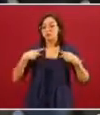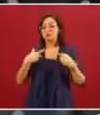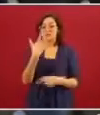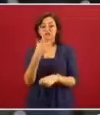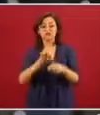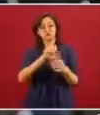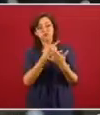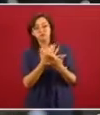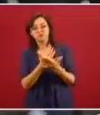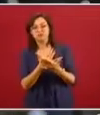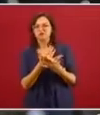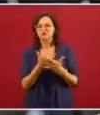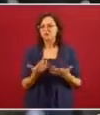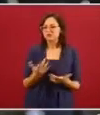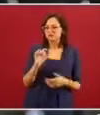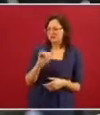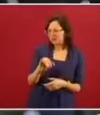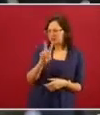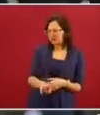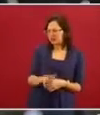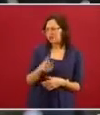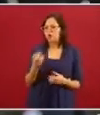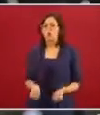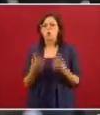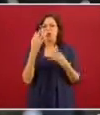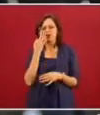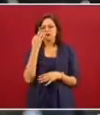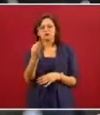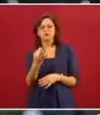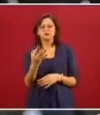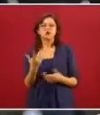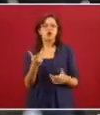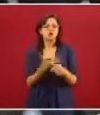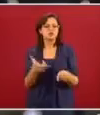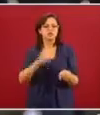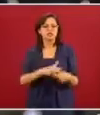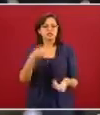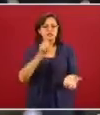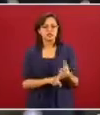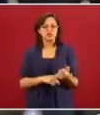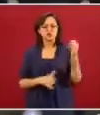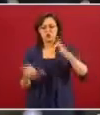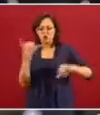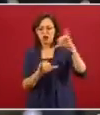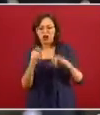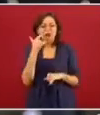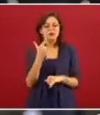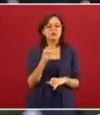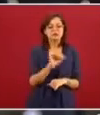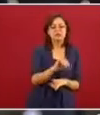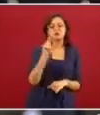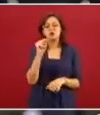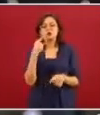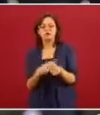puede corroborar usted esta información o desmentirla o decirnos cuánto tiempo toman los hospitales para los resultados sospechosos? Pero de